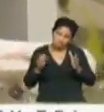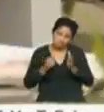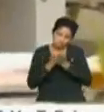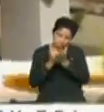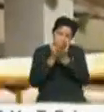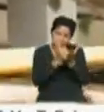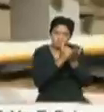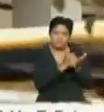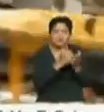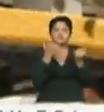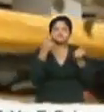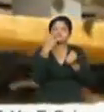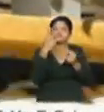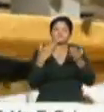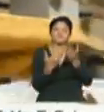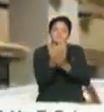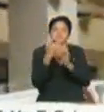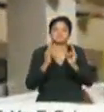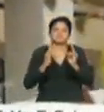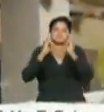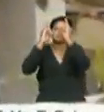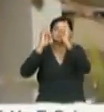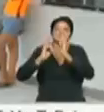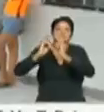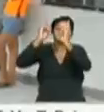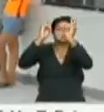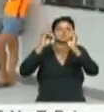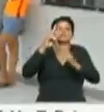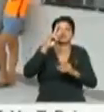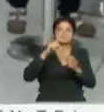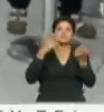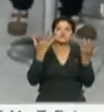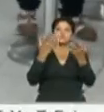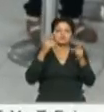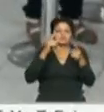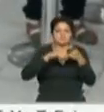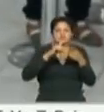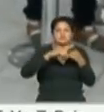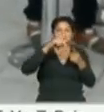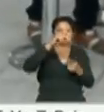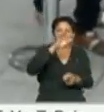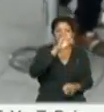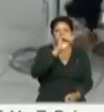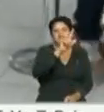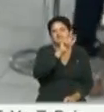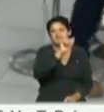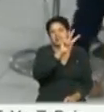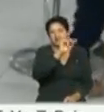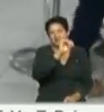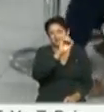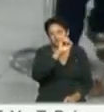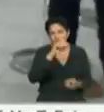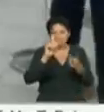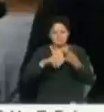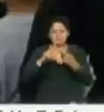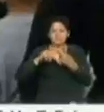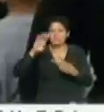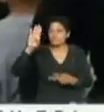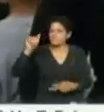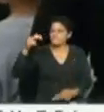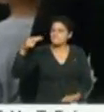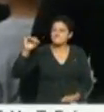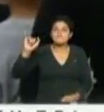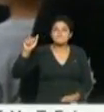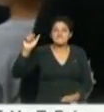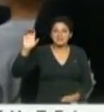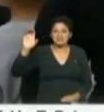se inauguraron dos nuevas agencias de atención ciudadana, una en Flavio Alfaro y otra en Bahía de Caracas, localidades que se